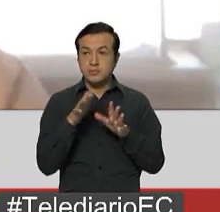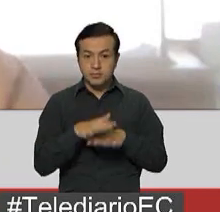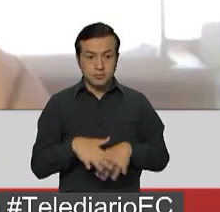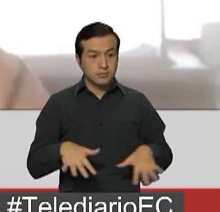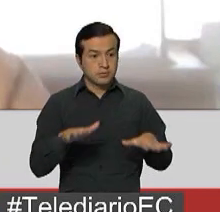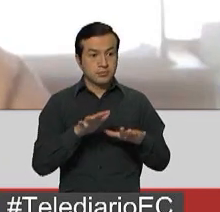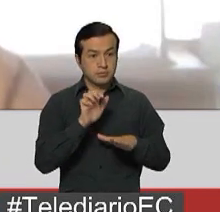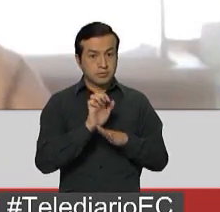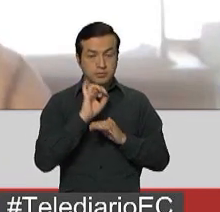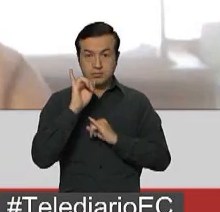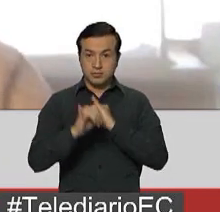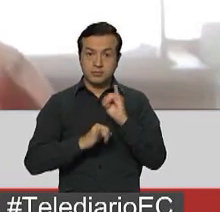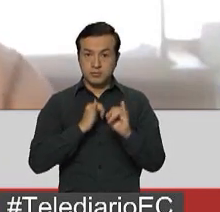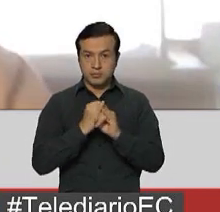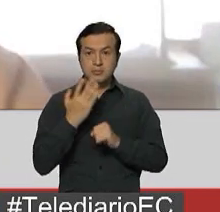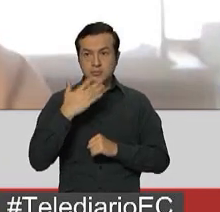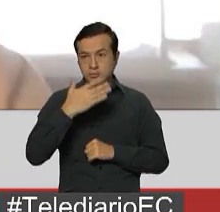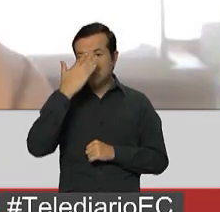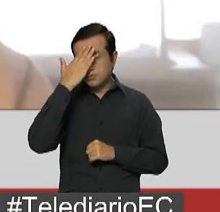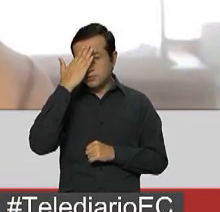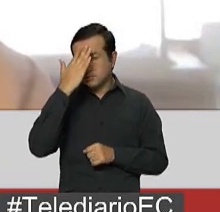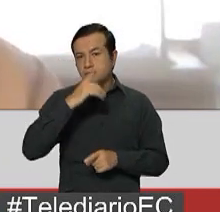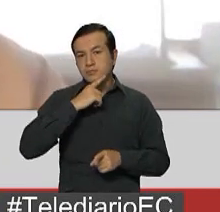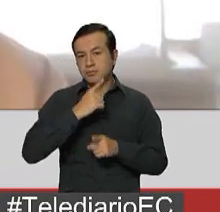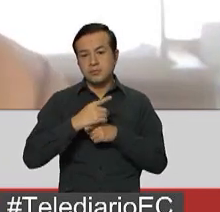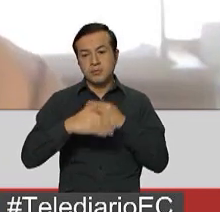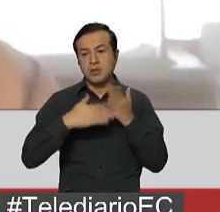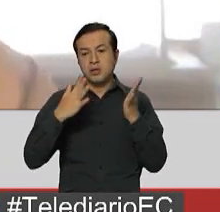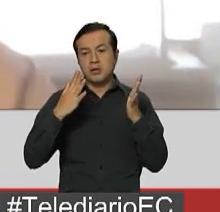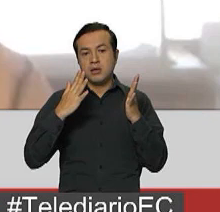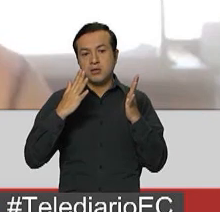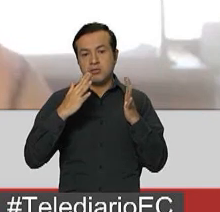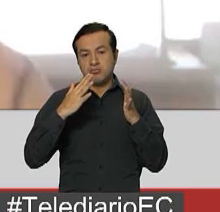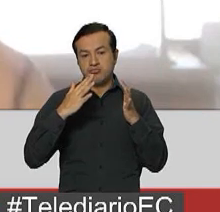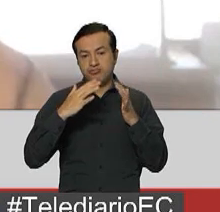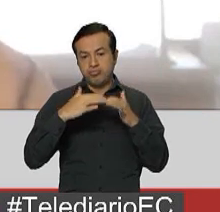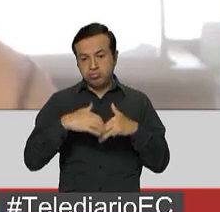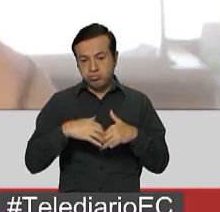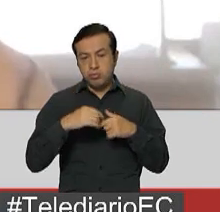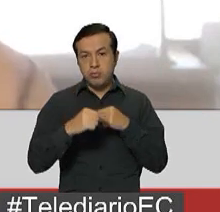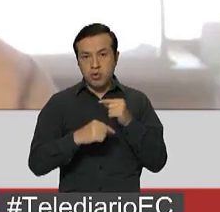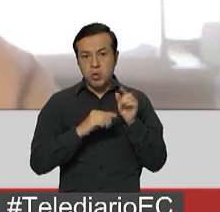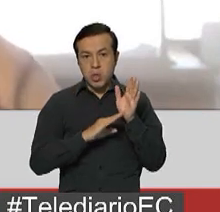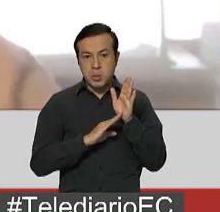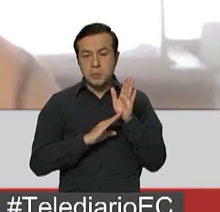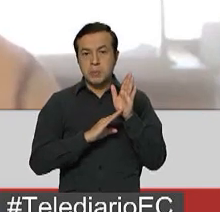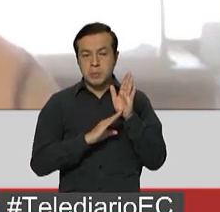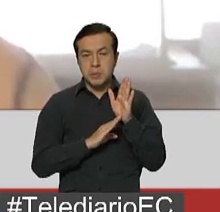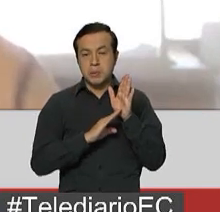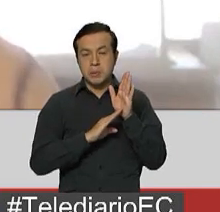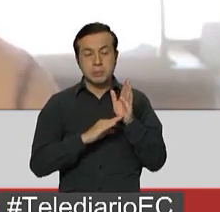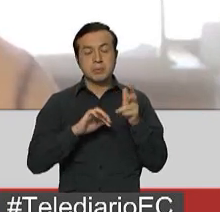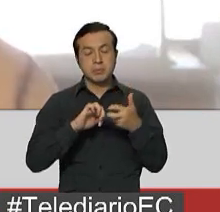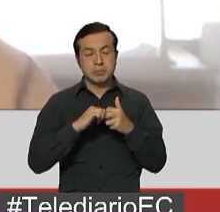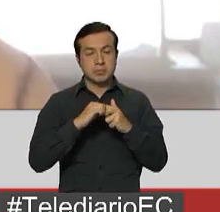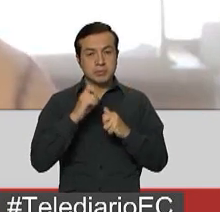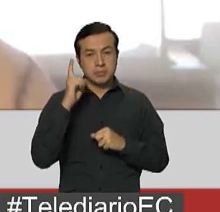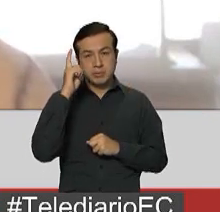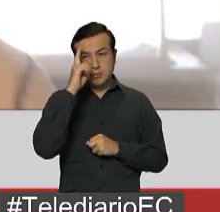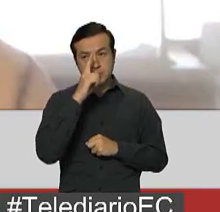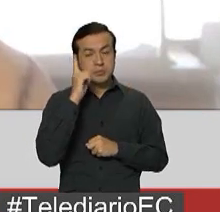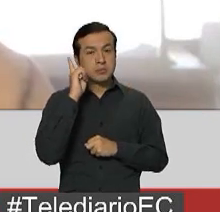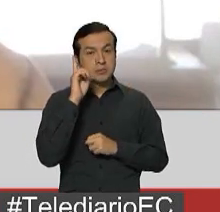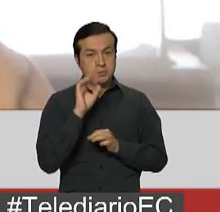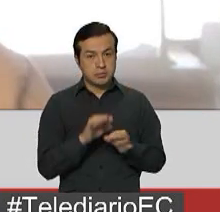como internacional iba a tener un más lento crecimiento durante este año por eso por eso es que es